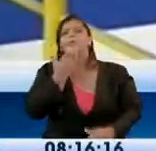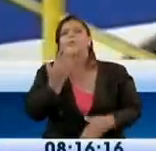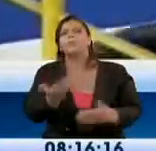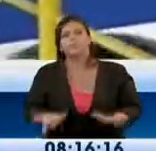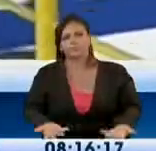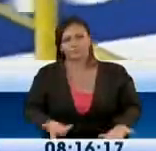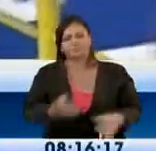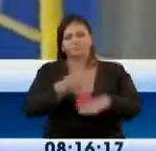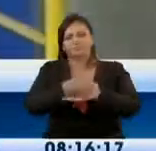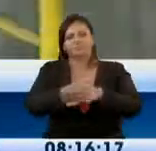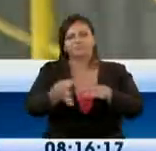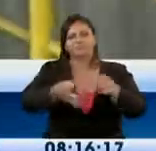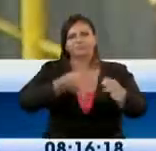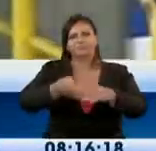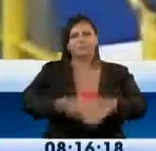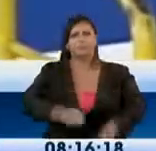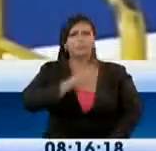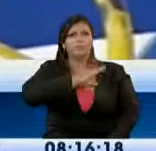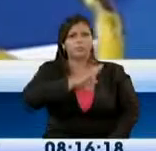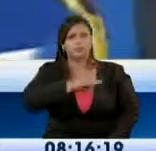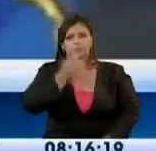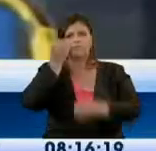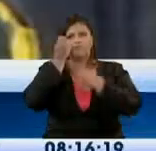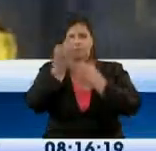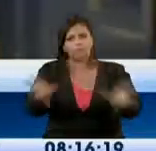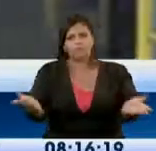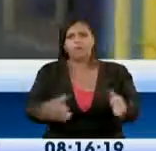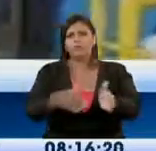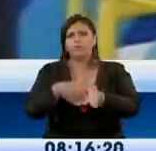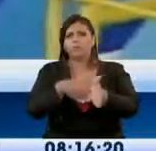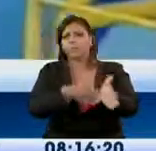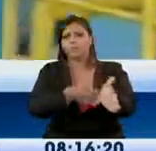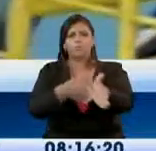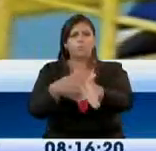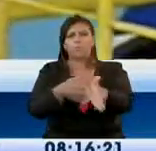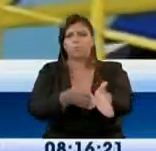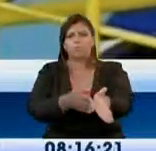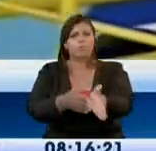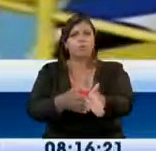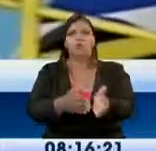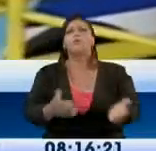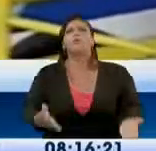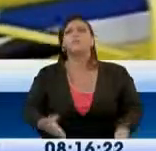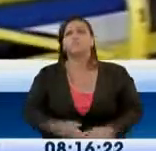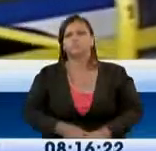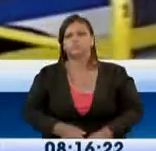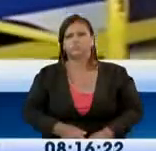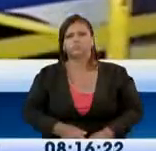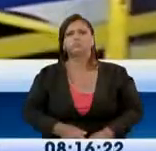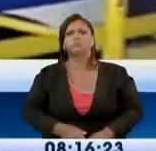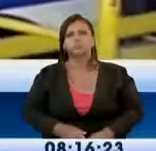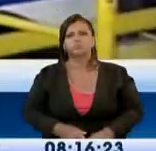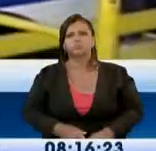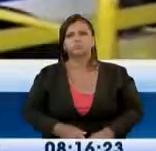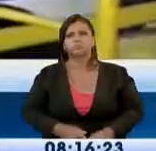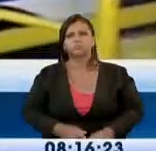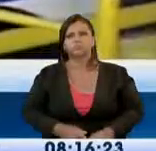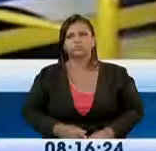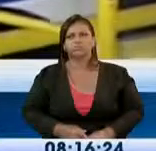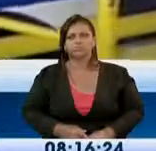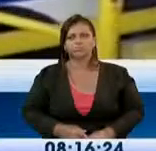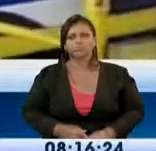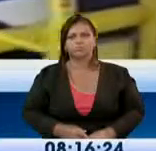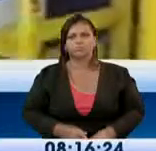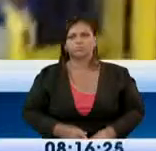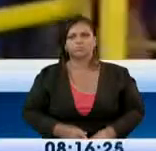bien la inseguridad es en todo el sistema de transporte a nivel general, es decir, en todos los buses de la ciudad de Guayaquil, aquí en la Metrovía pasa algo muy